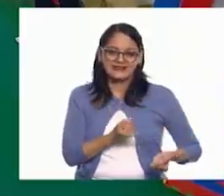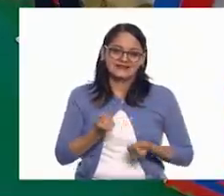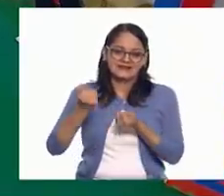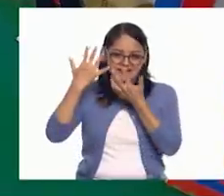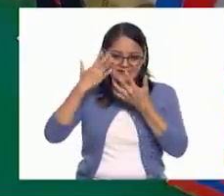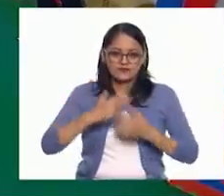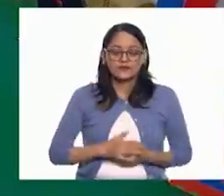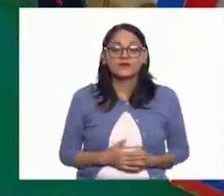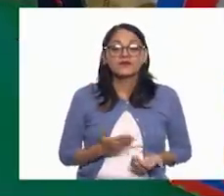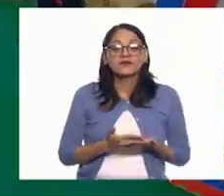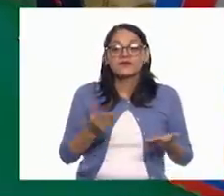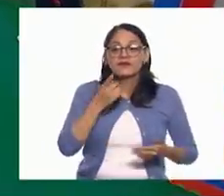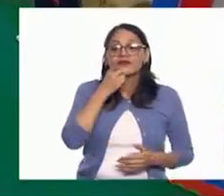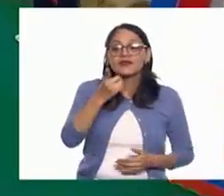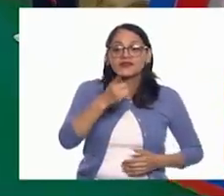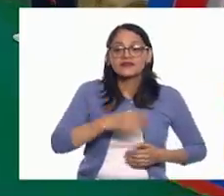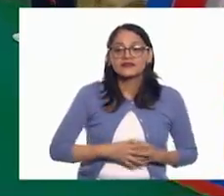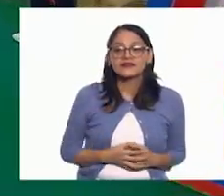despido.